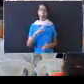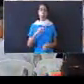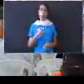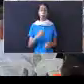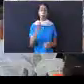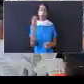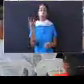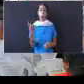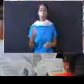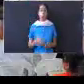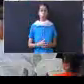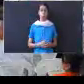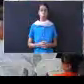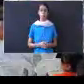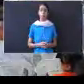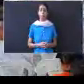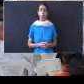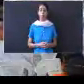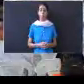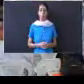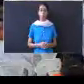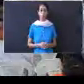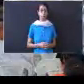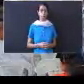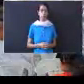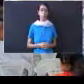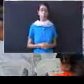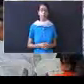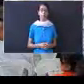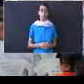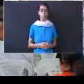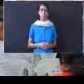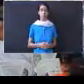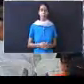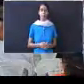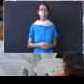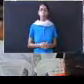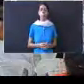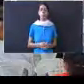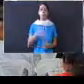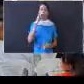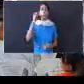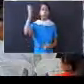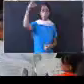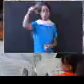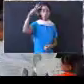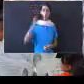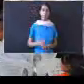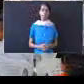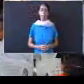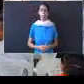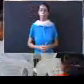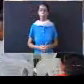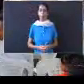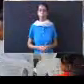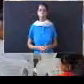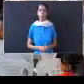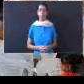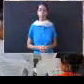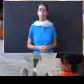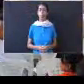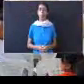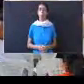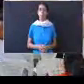-5778 Y se puede acercar aquí con nosotros Que el Señor les bendiga Mi corazón